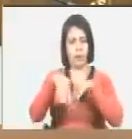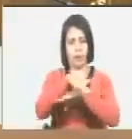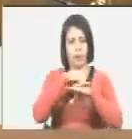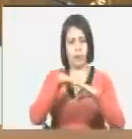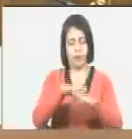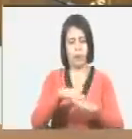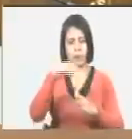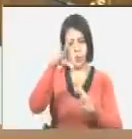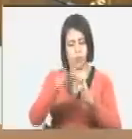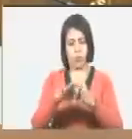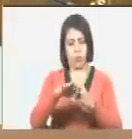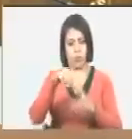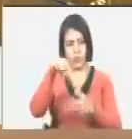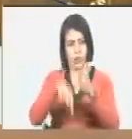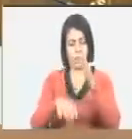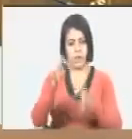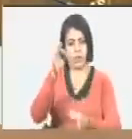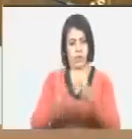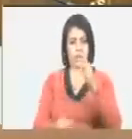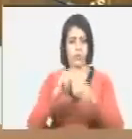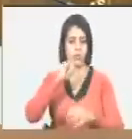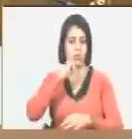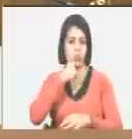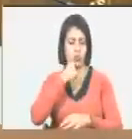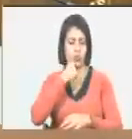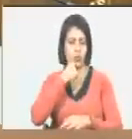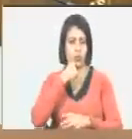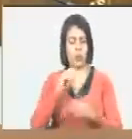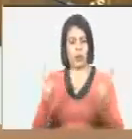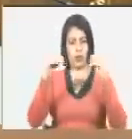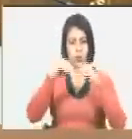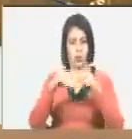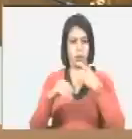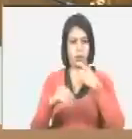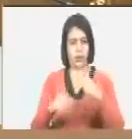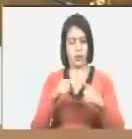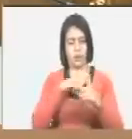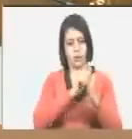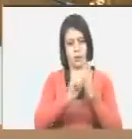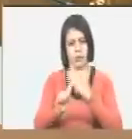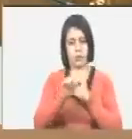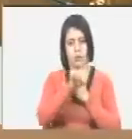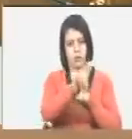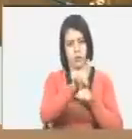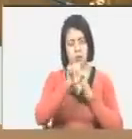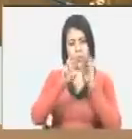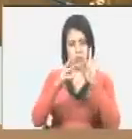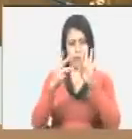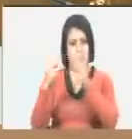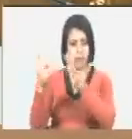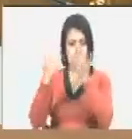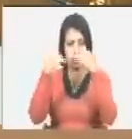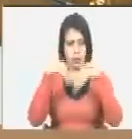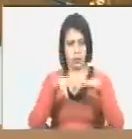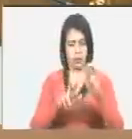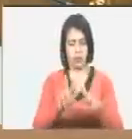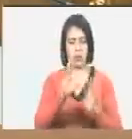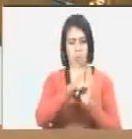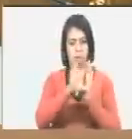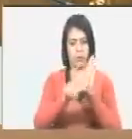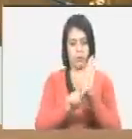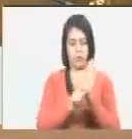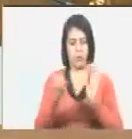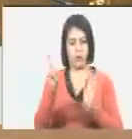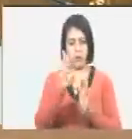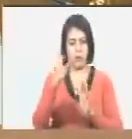Ministerio de Asuntos Exteriores de la Federación de Rusia, de conformidad con lo establecido en el artículo 187, numeral 13 de la Constitución